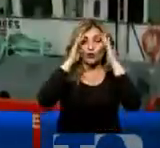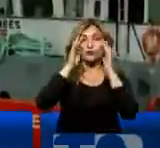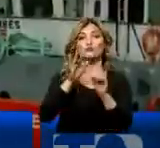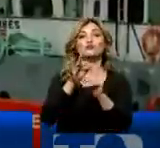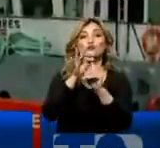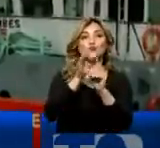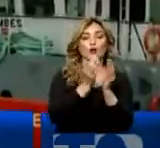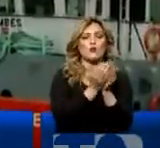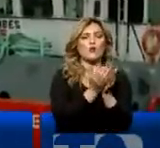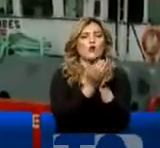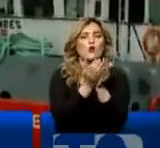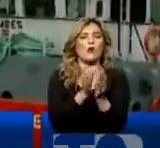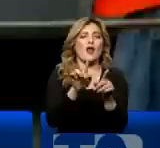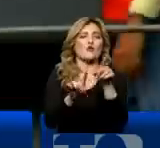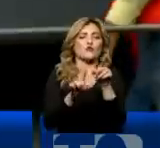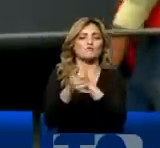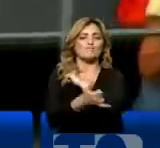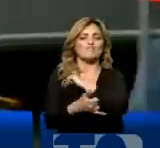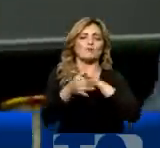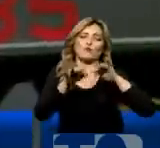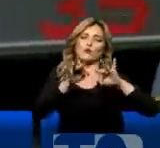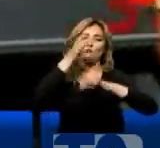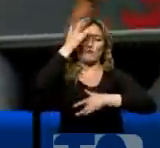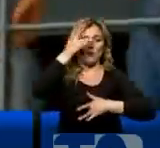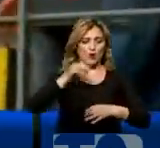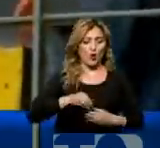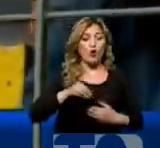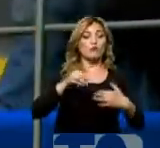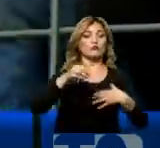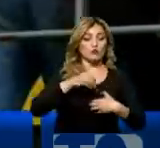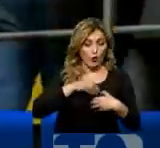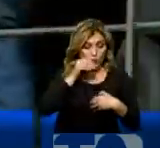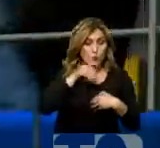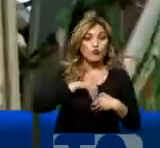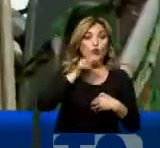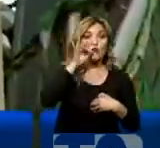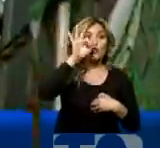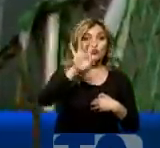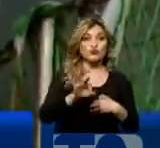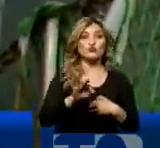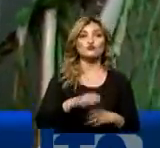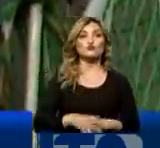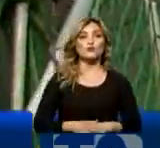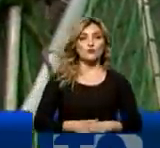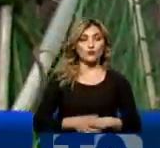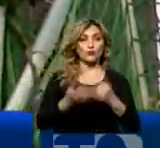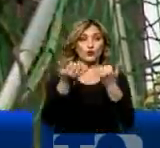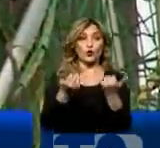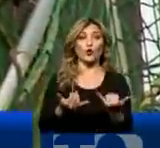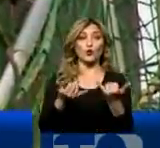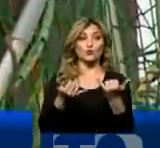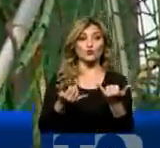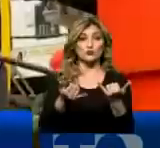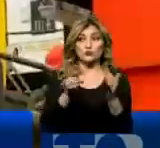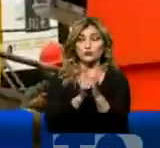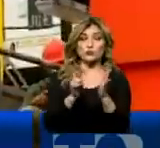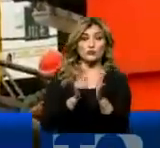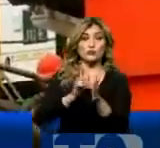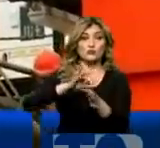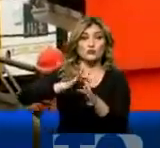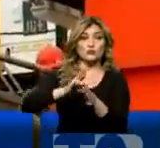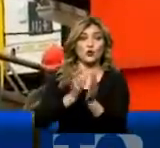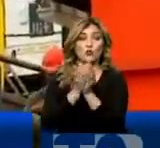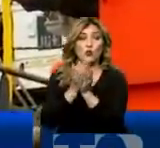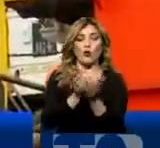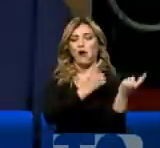que provienen de países con casos confirmados de coronavirus. Al momento recalcó, no se ha registrado ninguna alerta en buques de